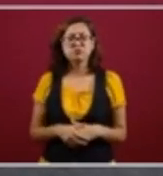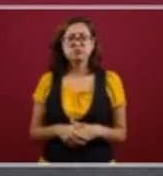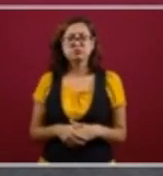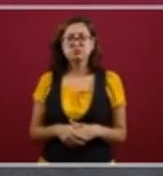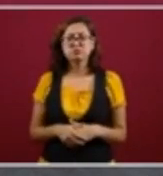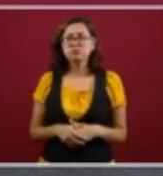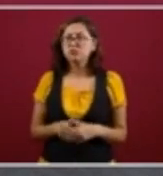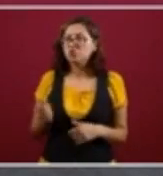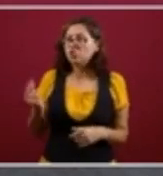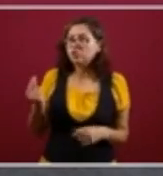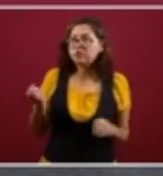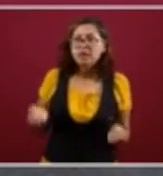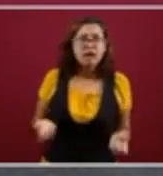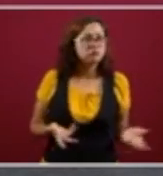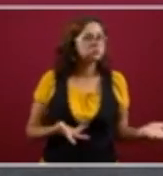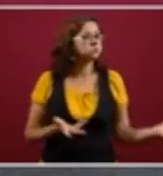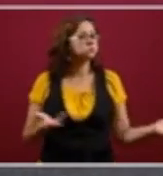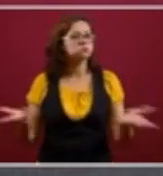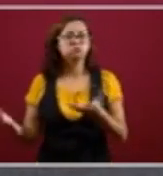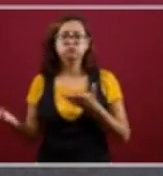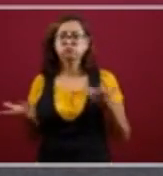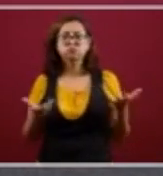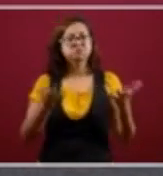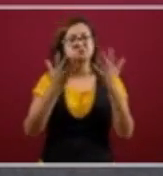pero no se consiguen.